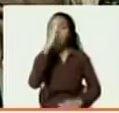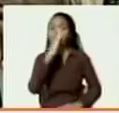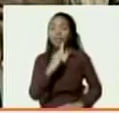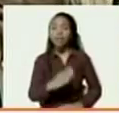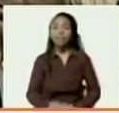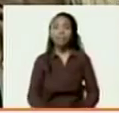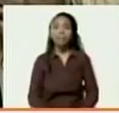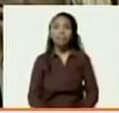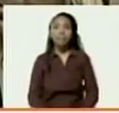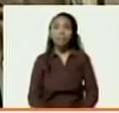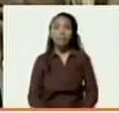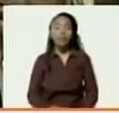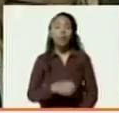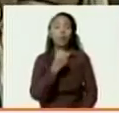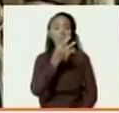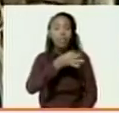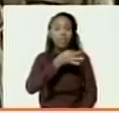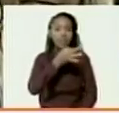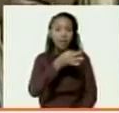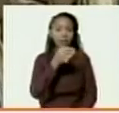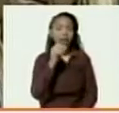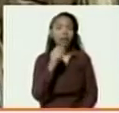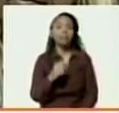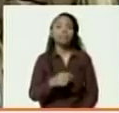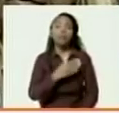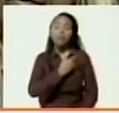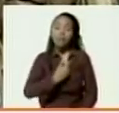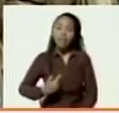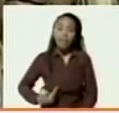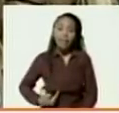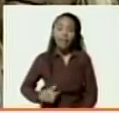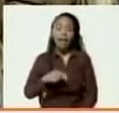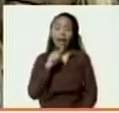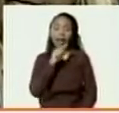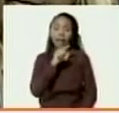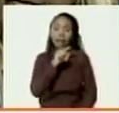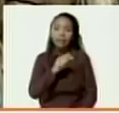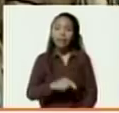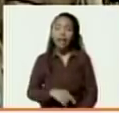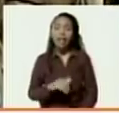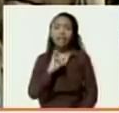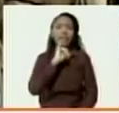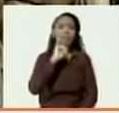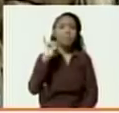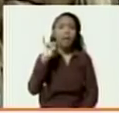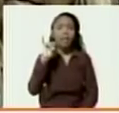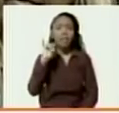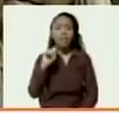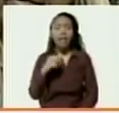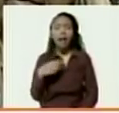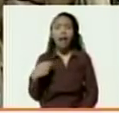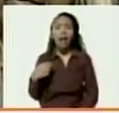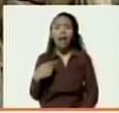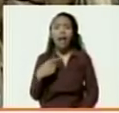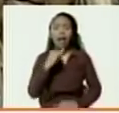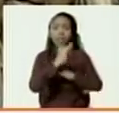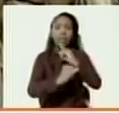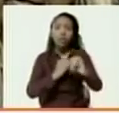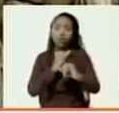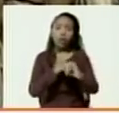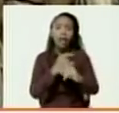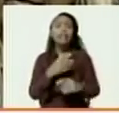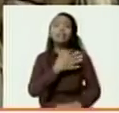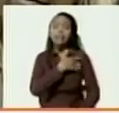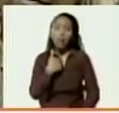Buenas tardes, señor presidente. A raíz de la demanda en la Corte Penal Internacional,